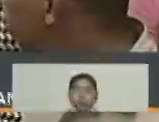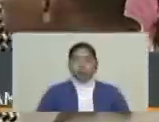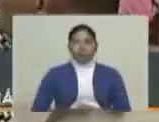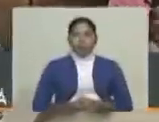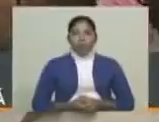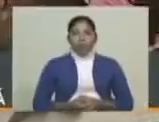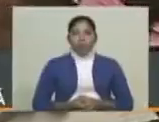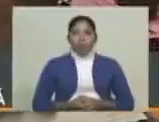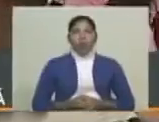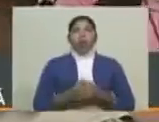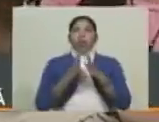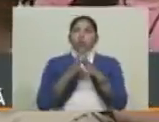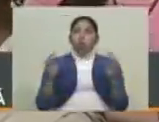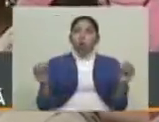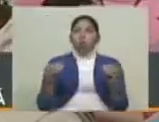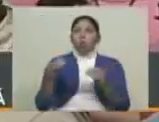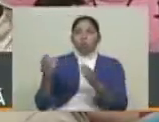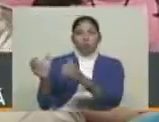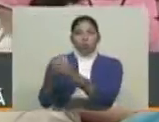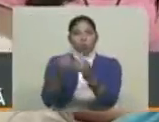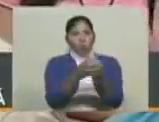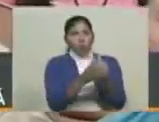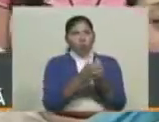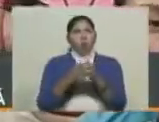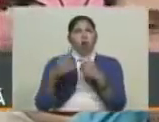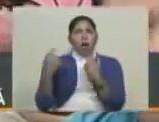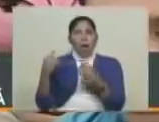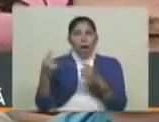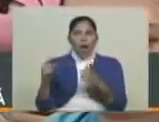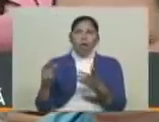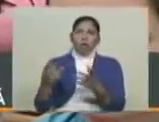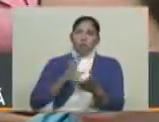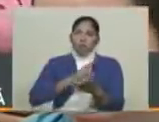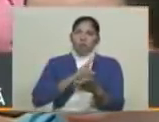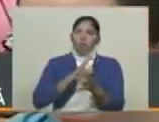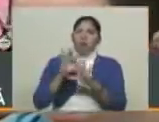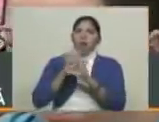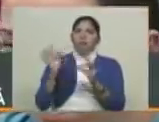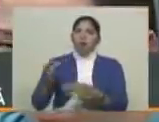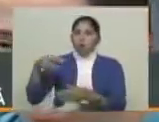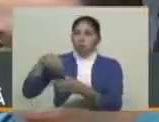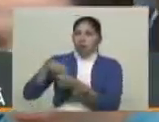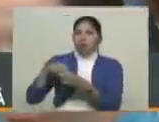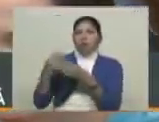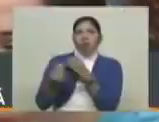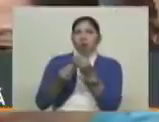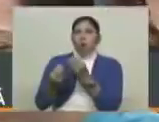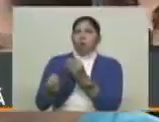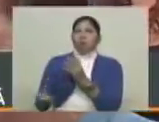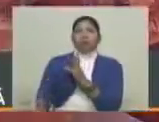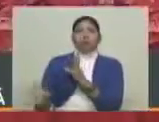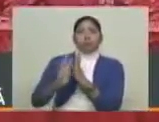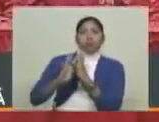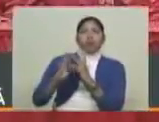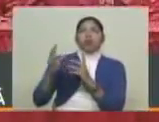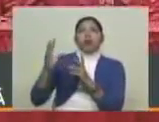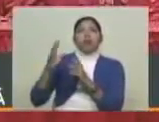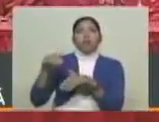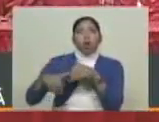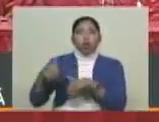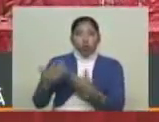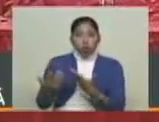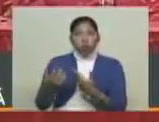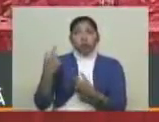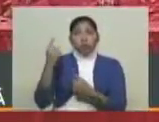Estructura del 1x10, de sus cuadros políticos, del manejo del voto. Nosotros en el Partido Socialista Unido de